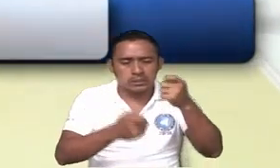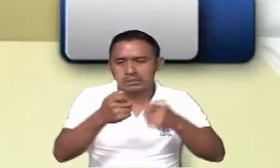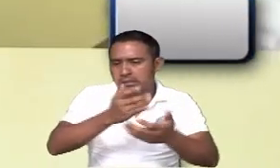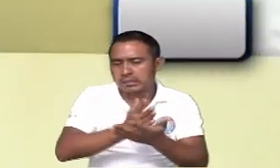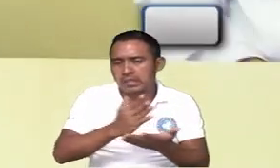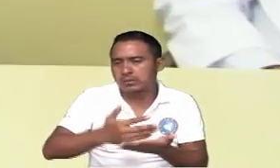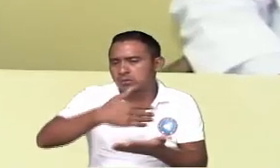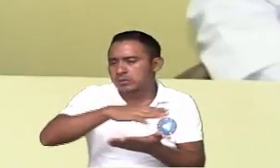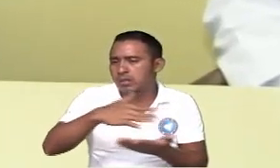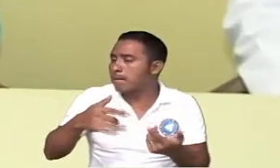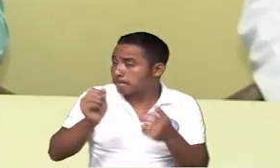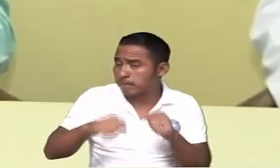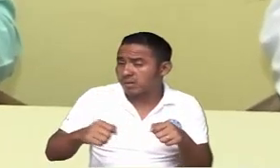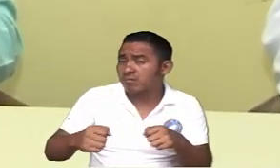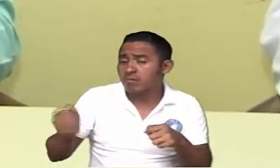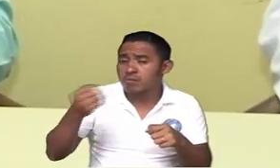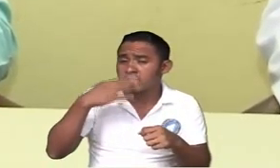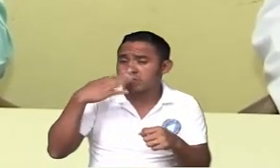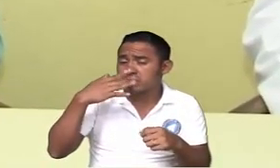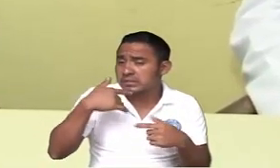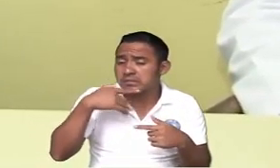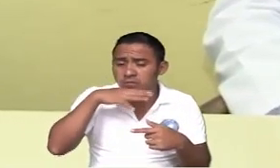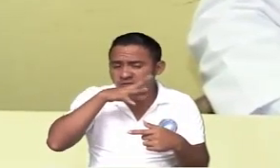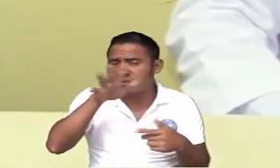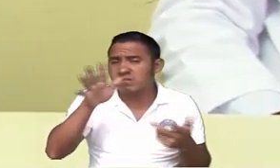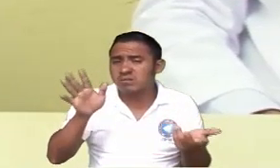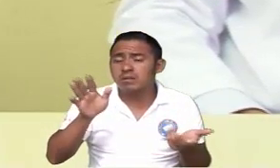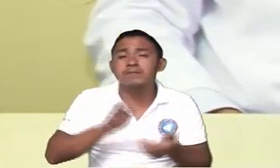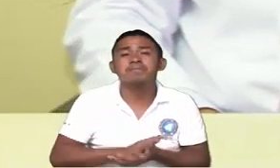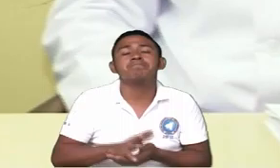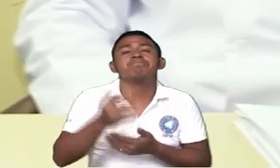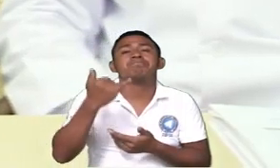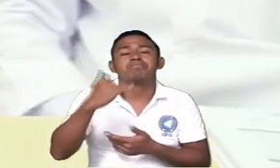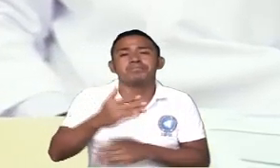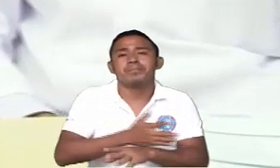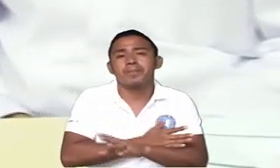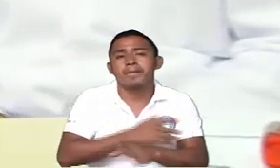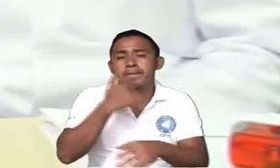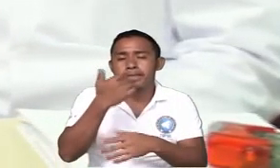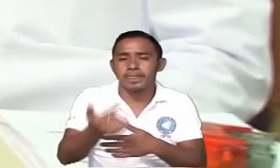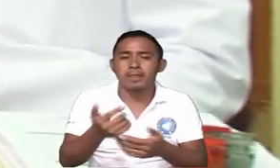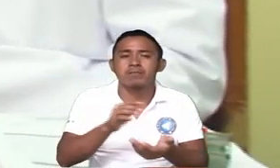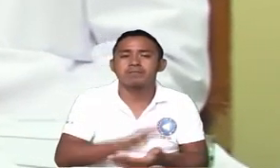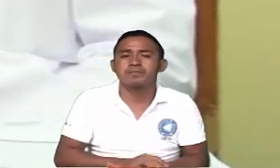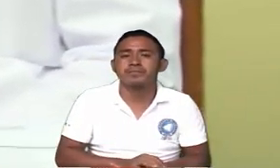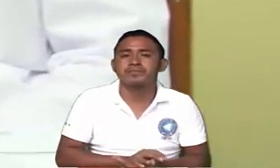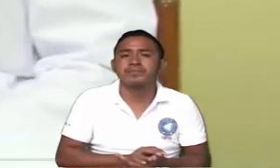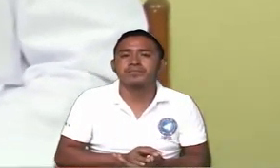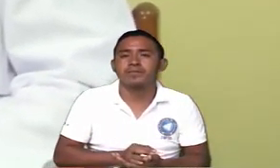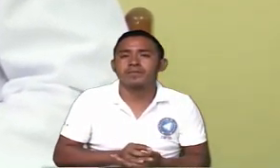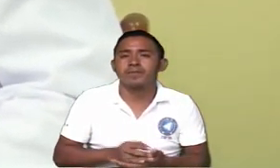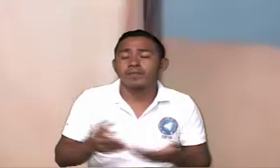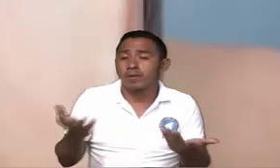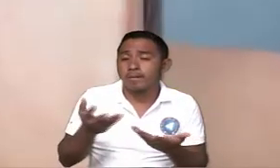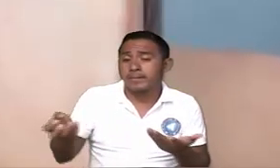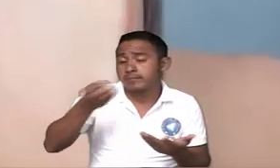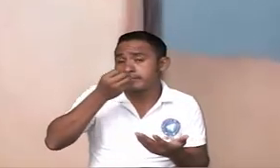pueden provocar mal aliento. Sí, como te decía al inicio, hay una parte de los estilos de